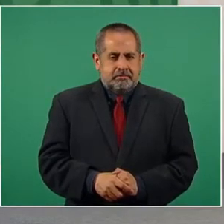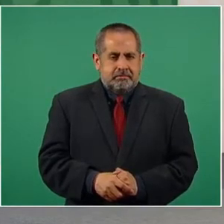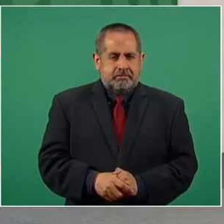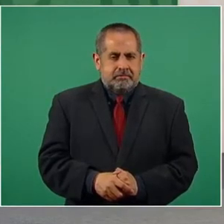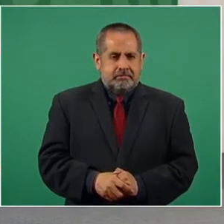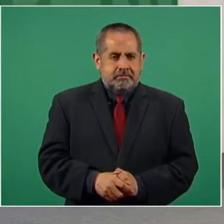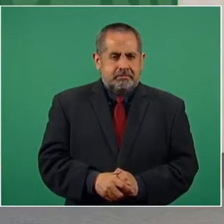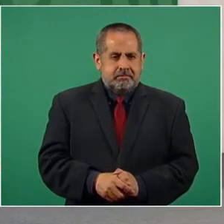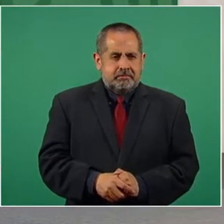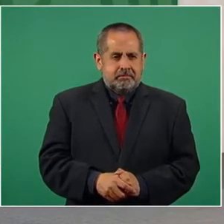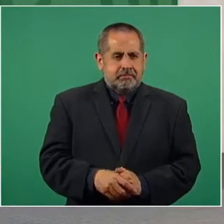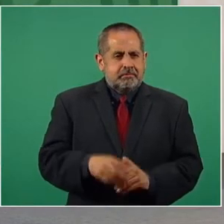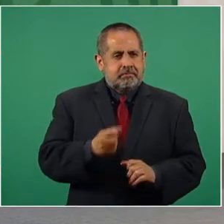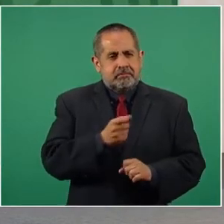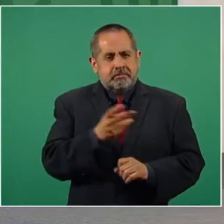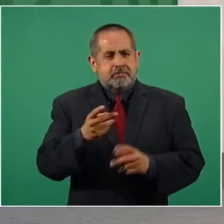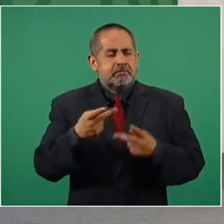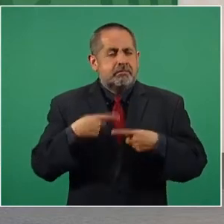Mínimos de contagios. O